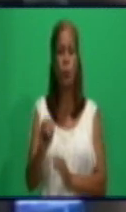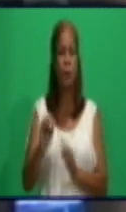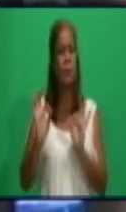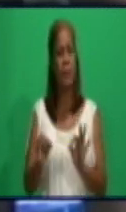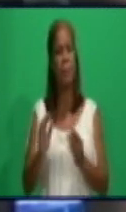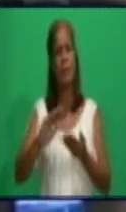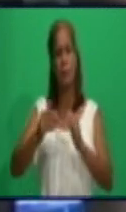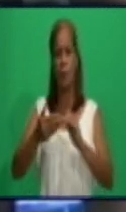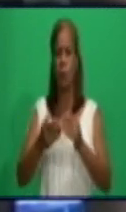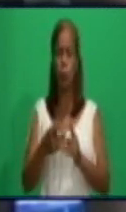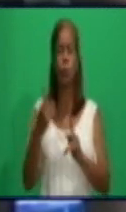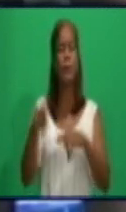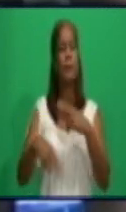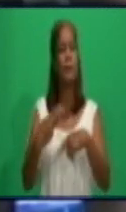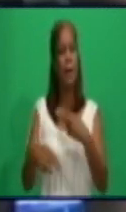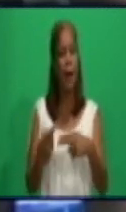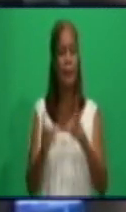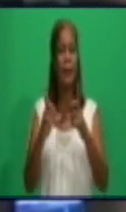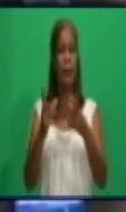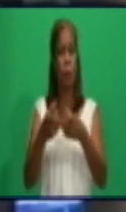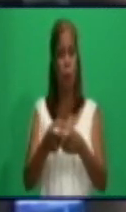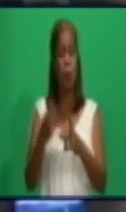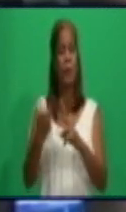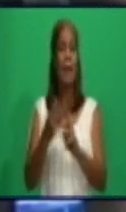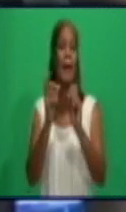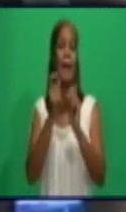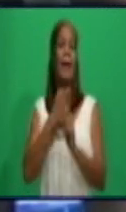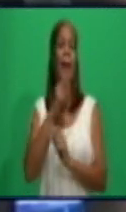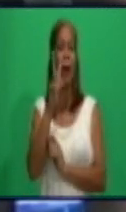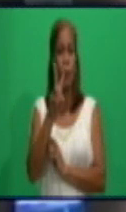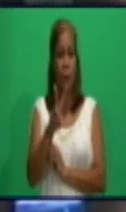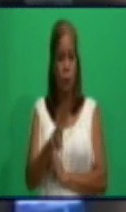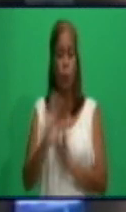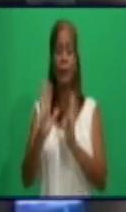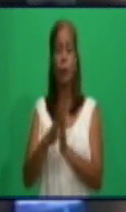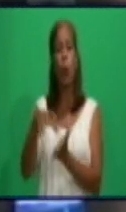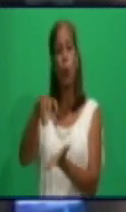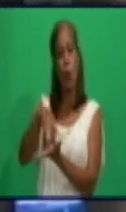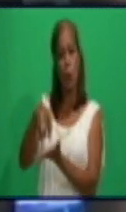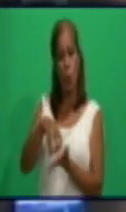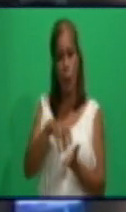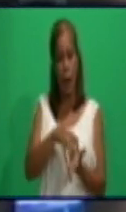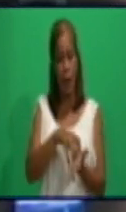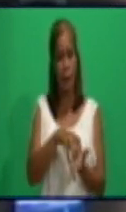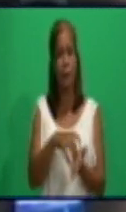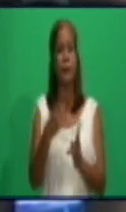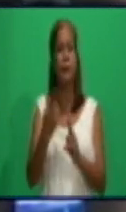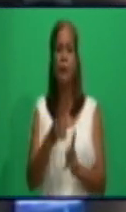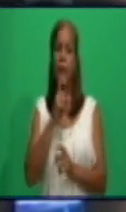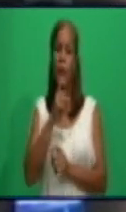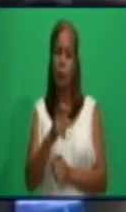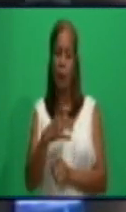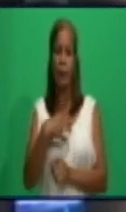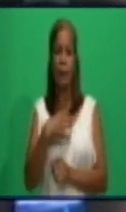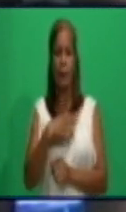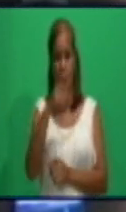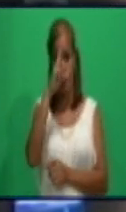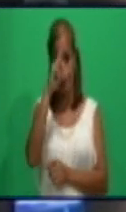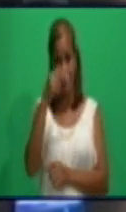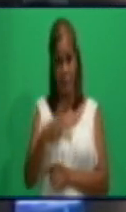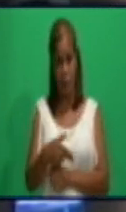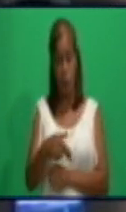una reunión técnica donde se hace la evaluación de cada uno de los procesos asistenciales que deben desarrollarse en estos centros, en la